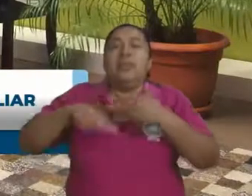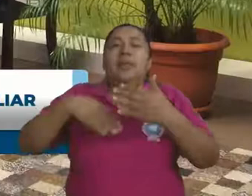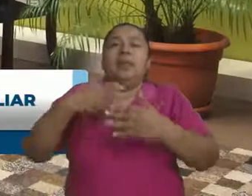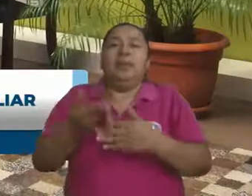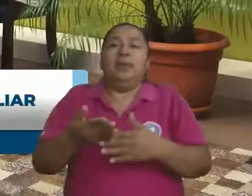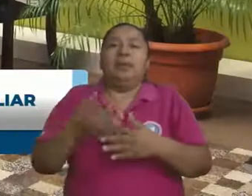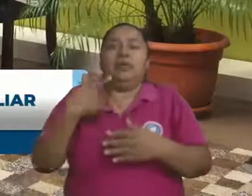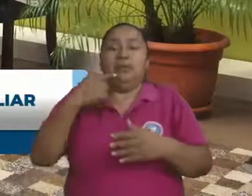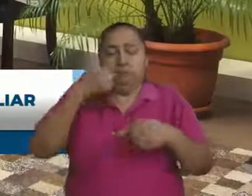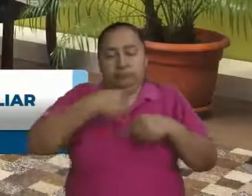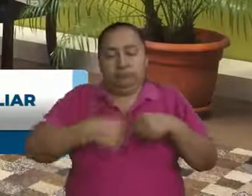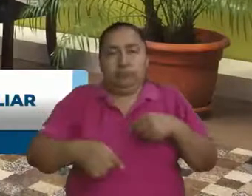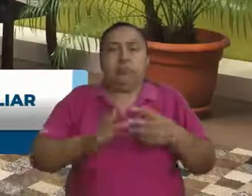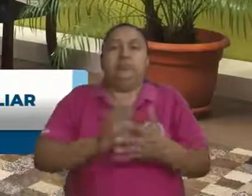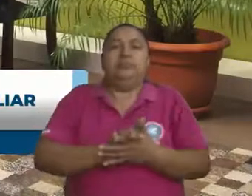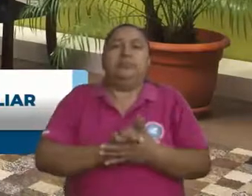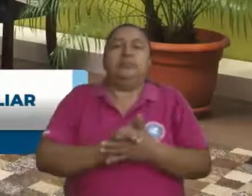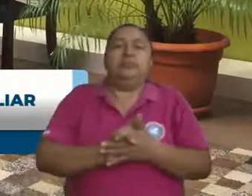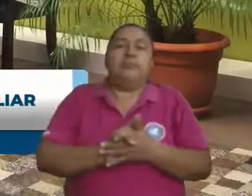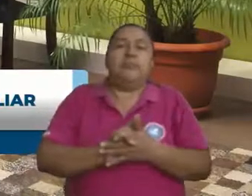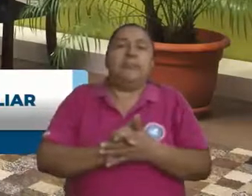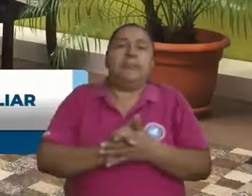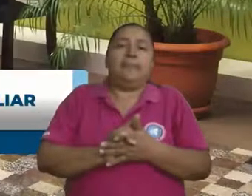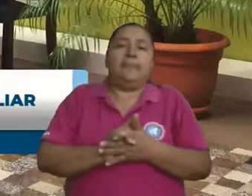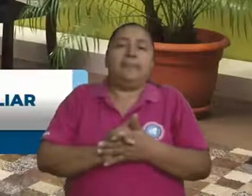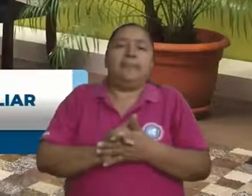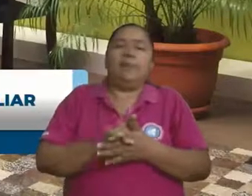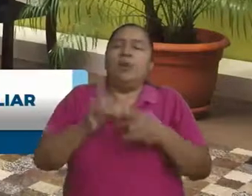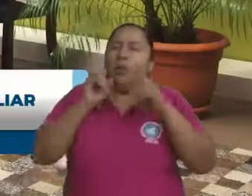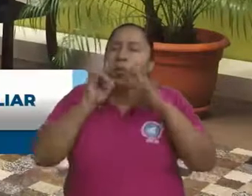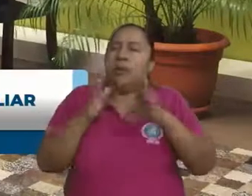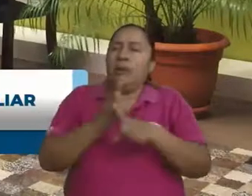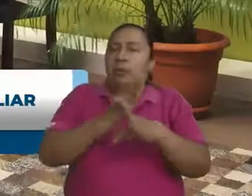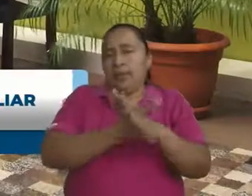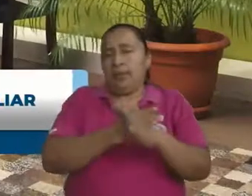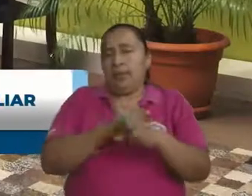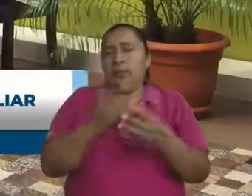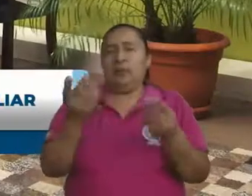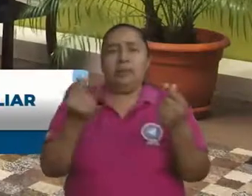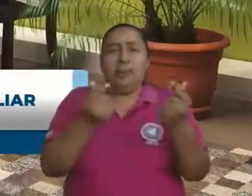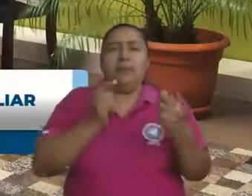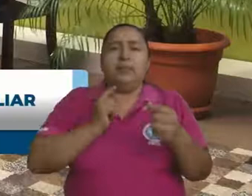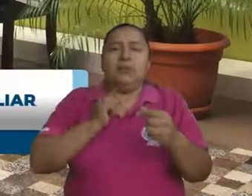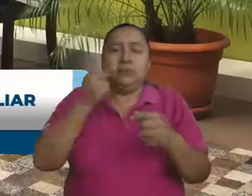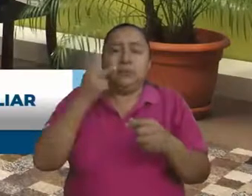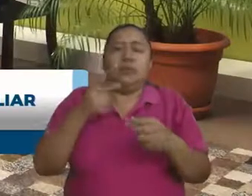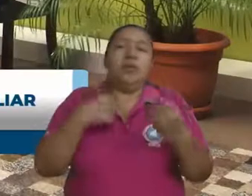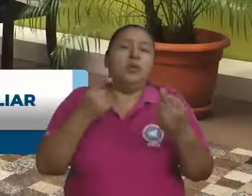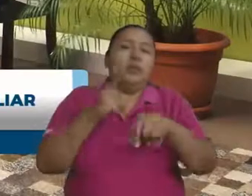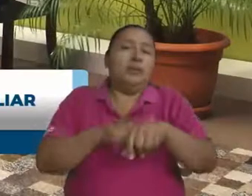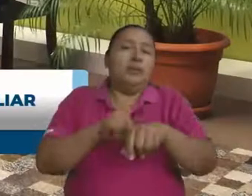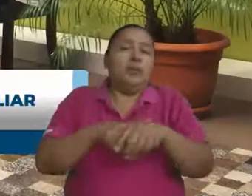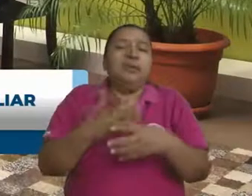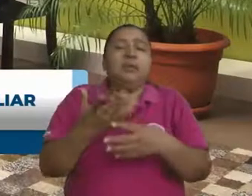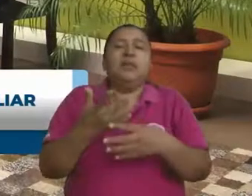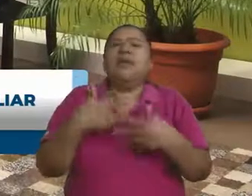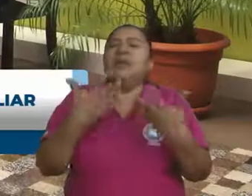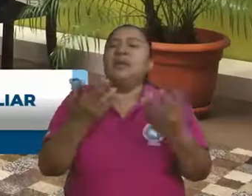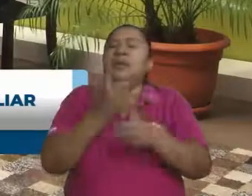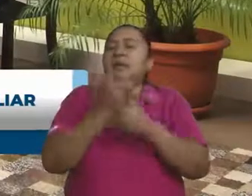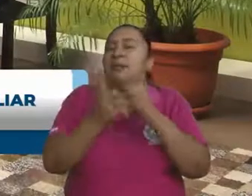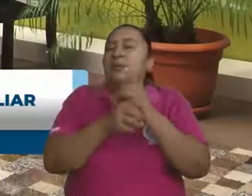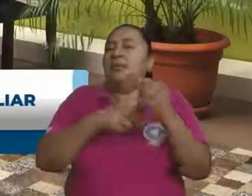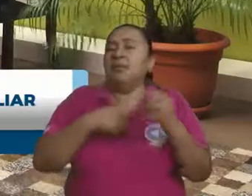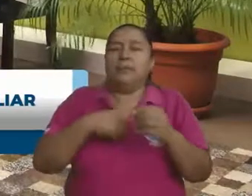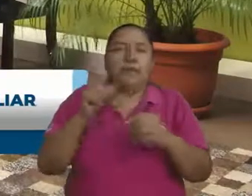tiempo llevarlos a cirugía. Claro. La prevención, ¿cómo se previene rápidamente, doctor? Yo creo que ya no está comiendo el tiempo. ¿Qué debemos hacer